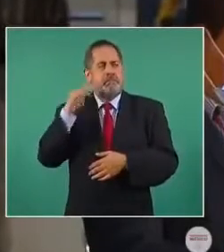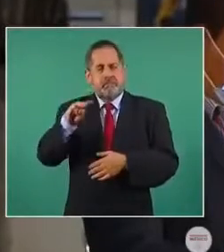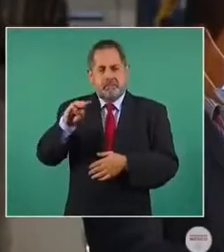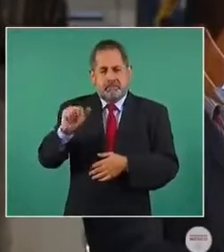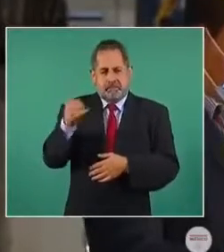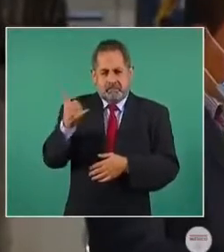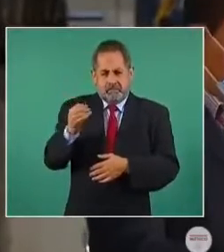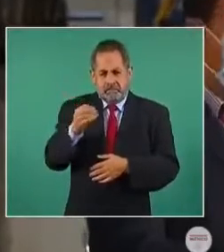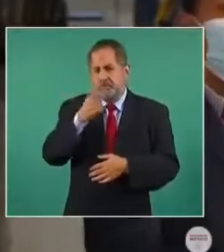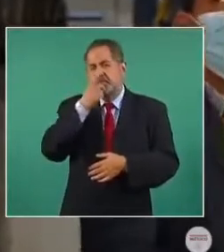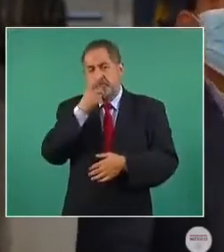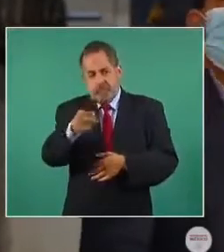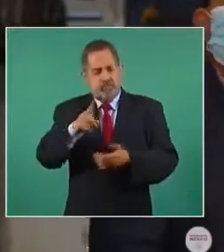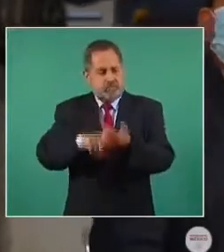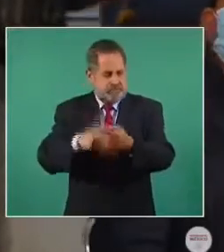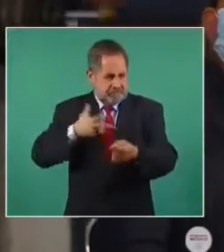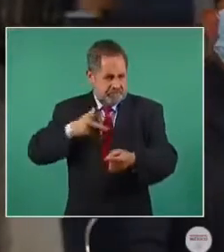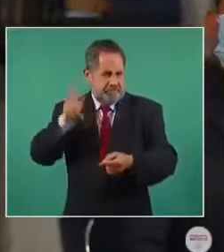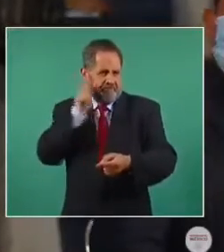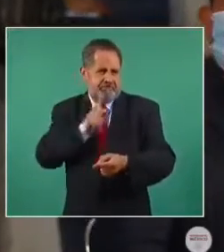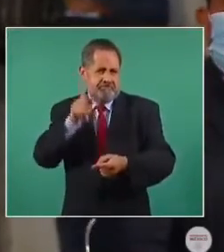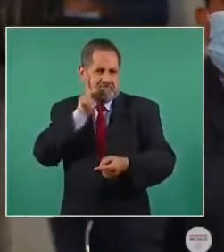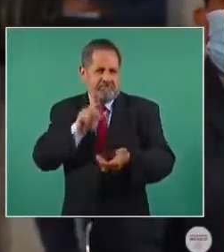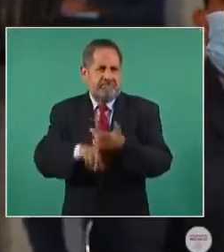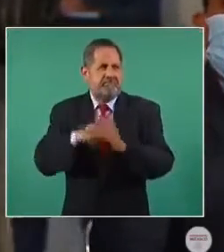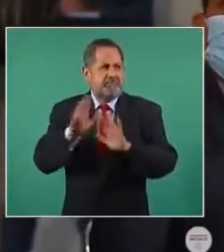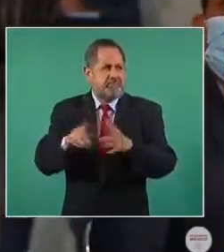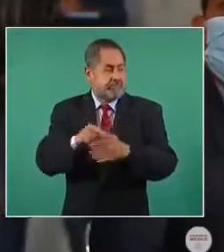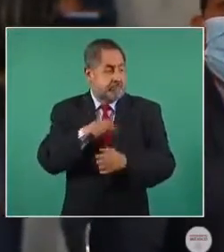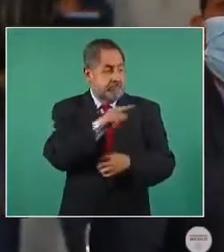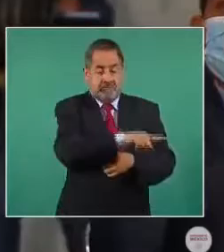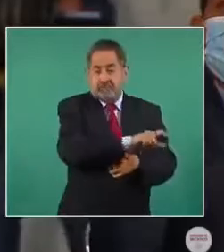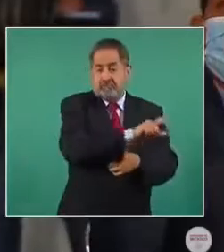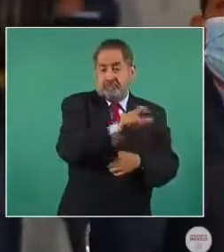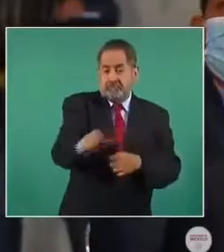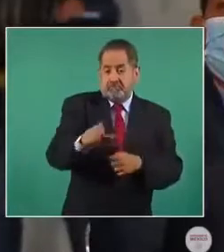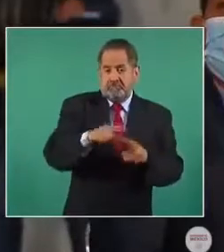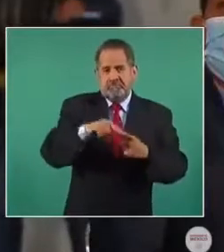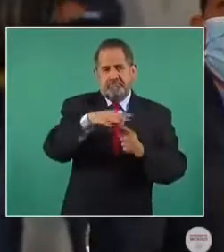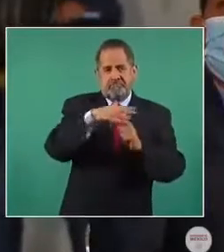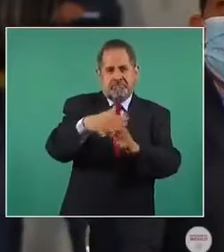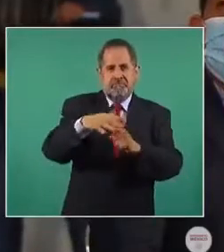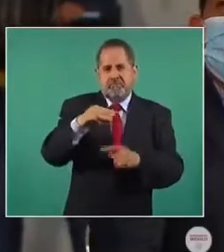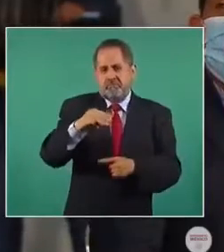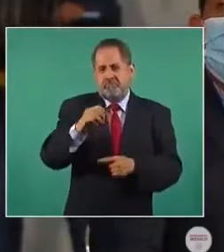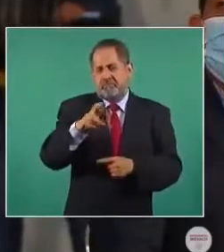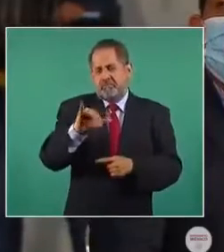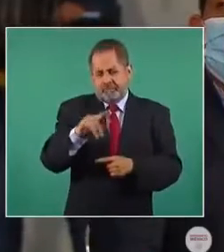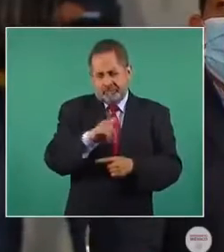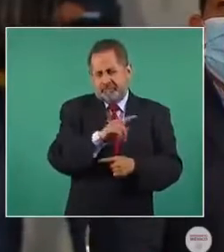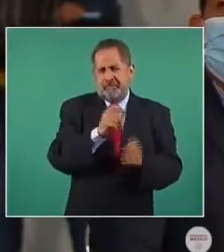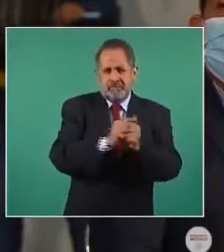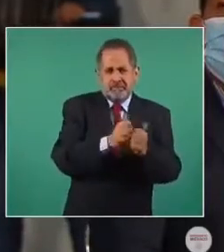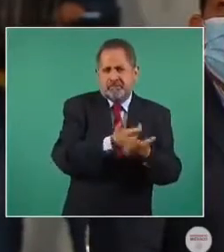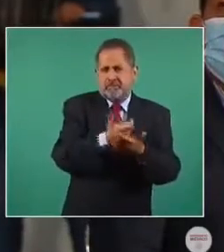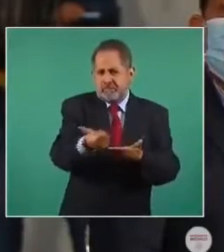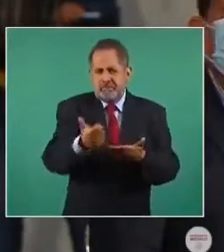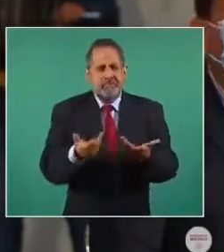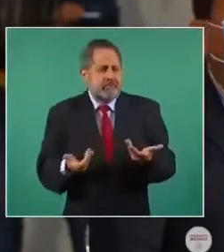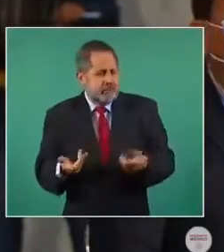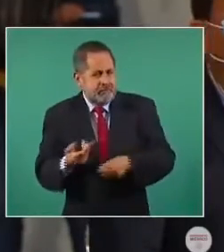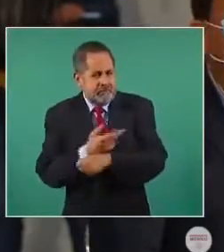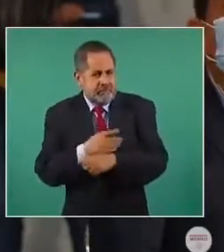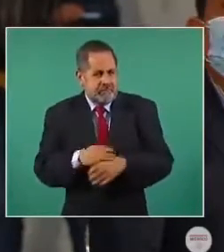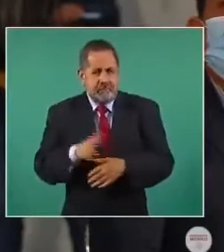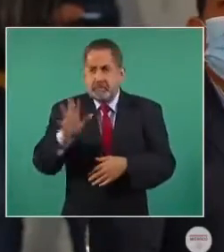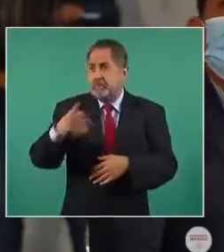mencionó que tenía pruebas de que le había pagado viáticos, además de lo que dice del helicóptero, a Rubén Moreira. Y no sabemos si se presentó